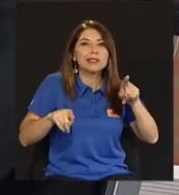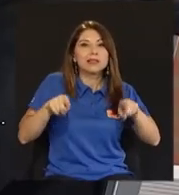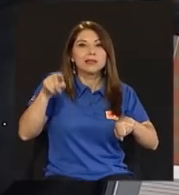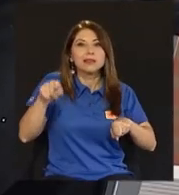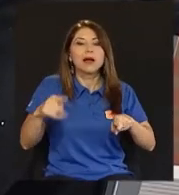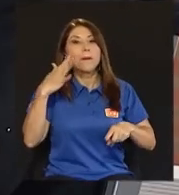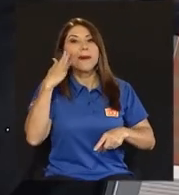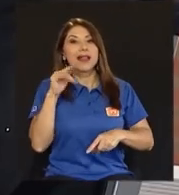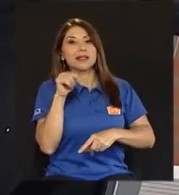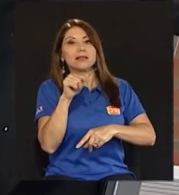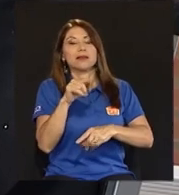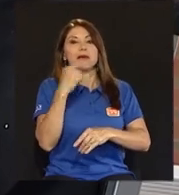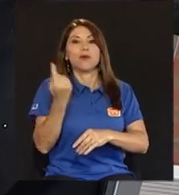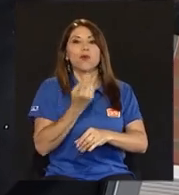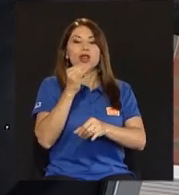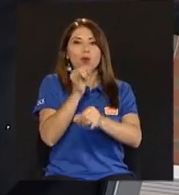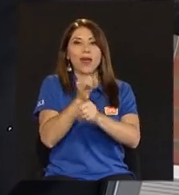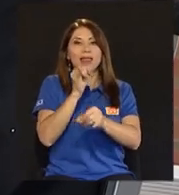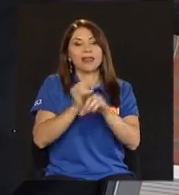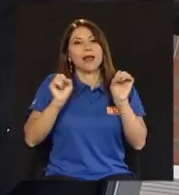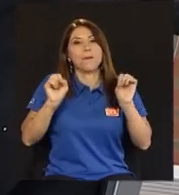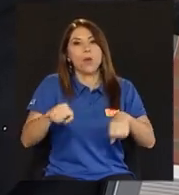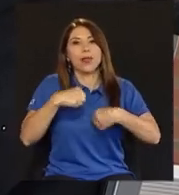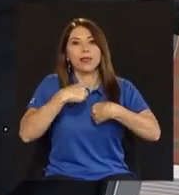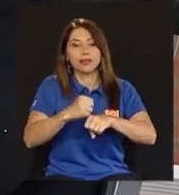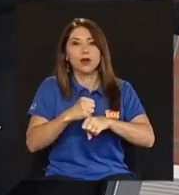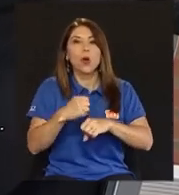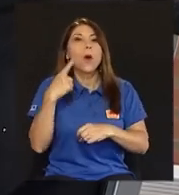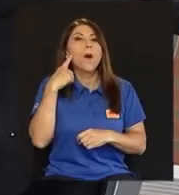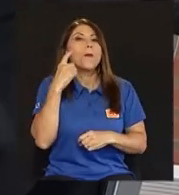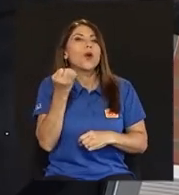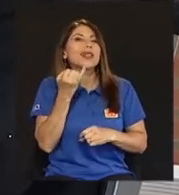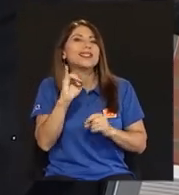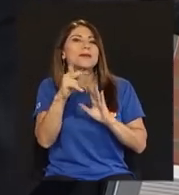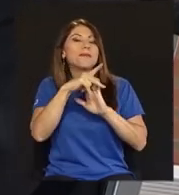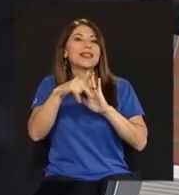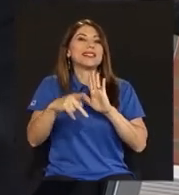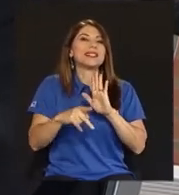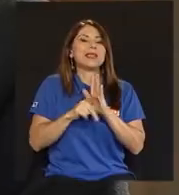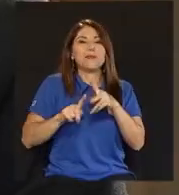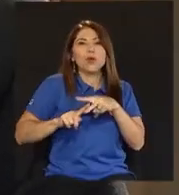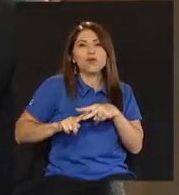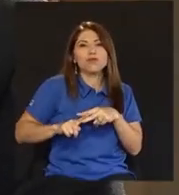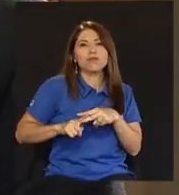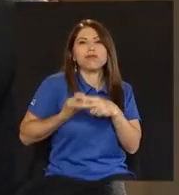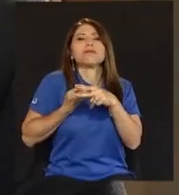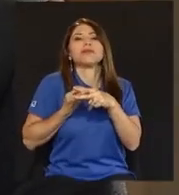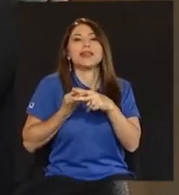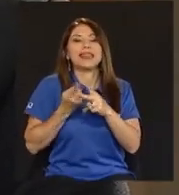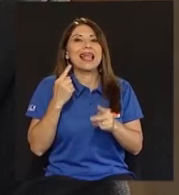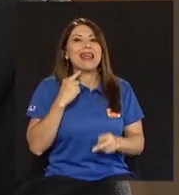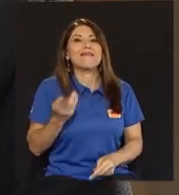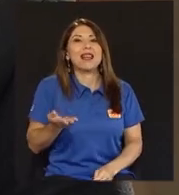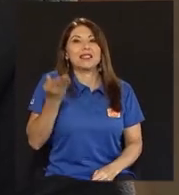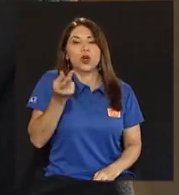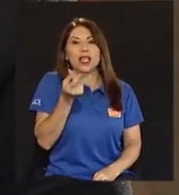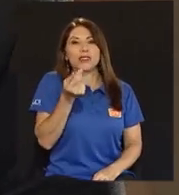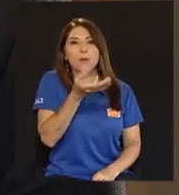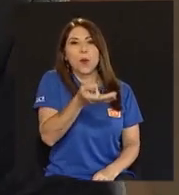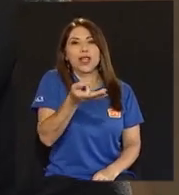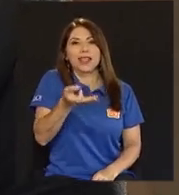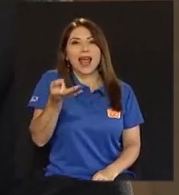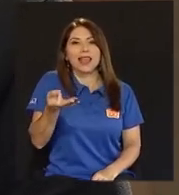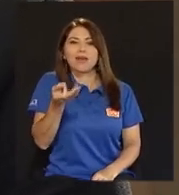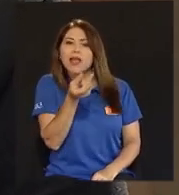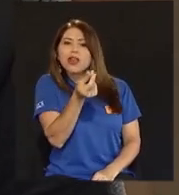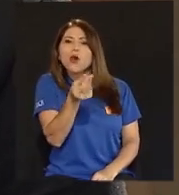ente que tiene esa capacidad, porque si el principio, la génesis de la inflación es monetaria y lo